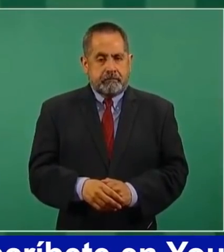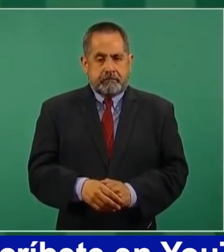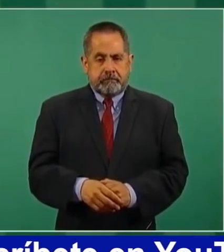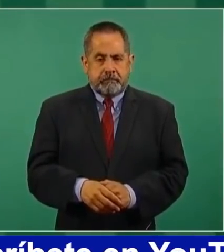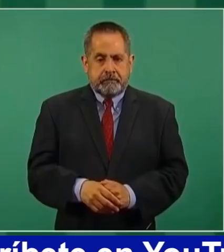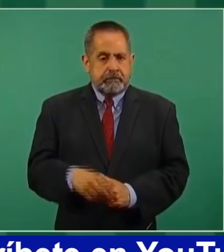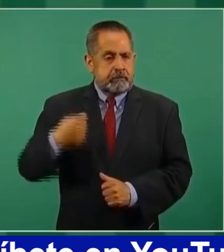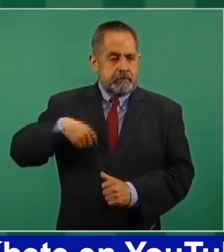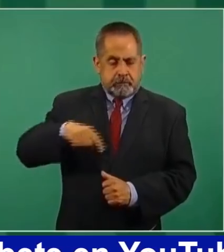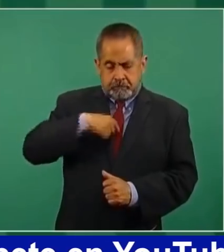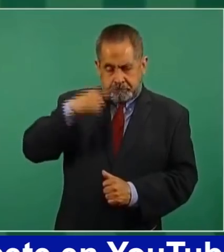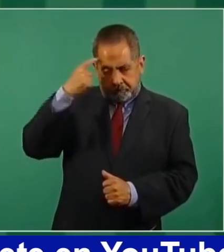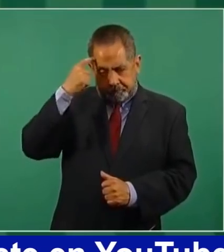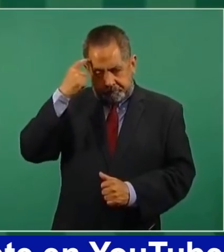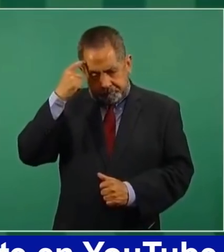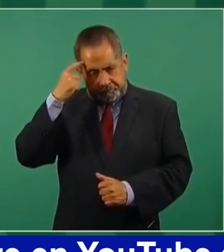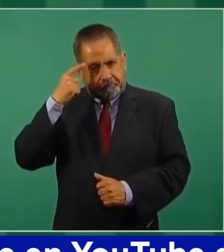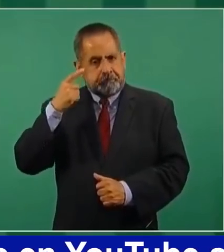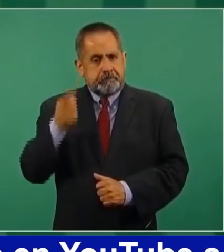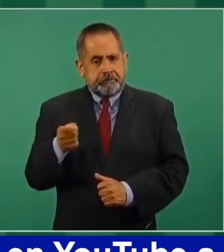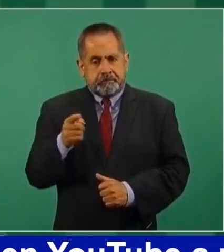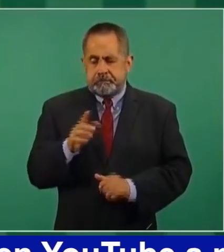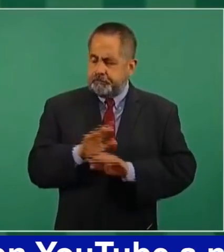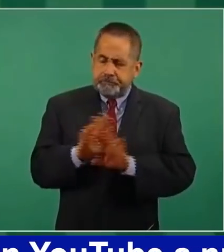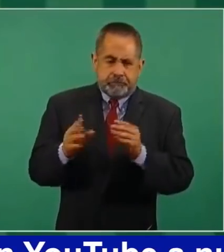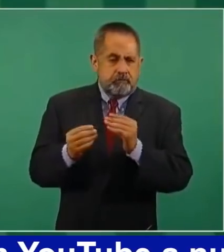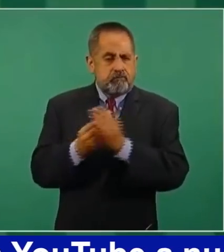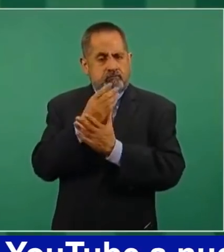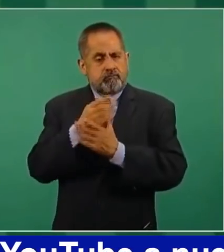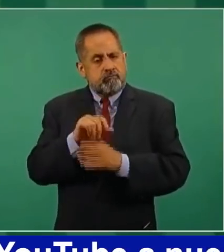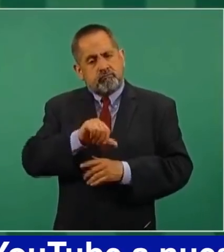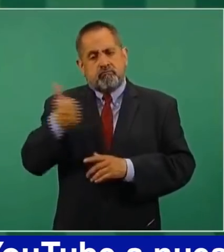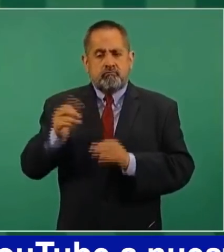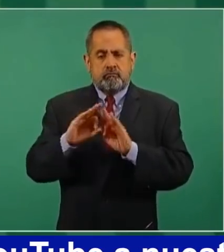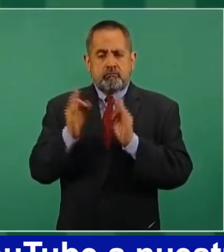Y nosotros ya estamos aplicando un modelo nuevo.